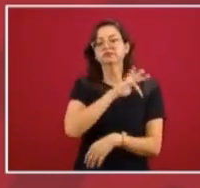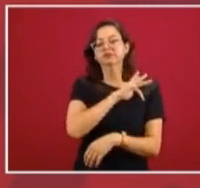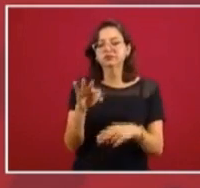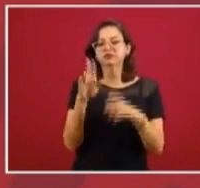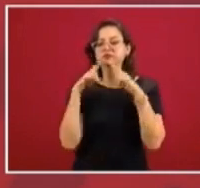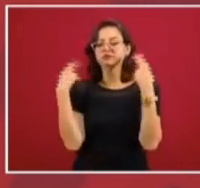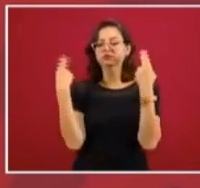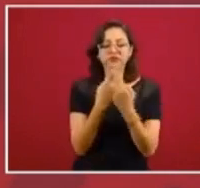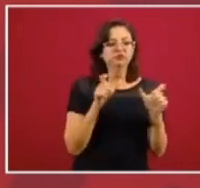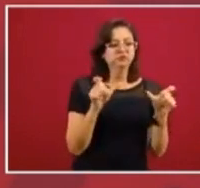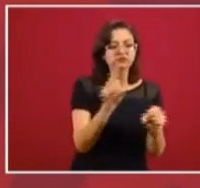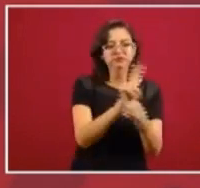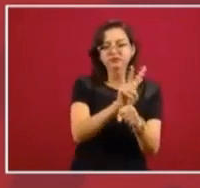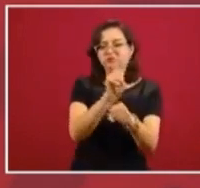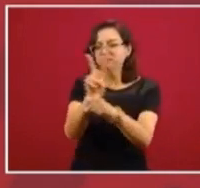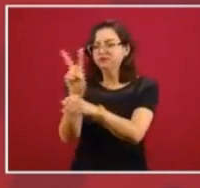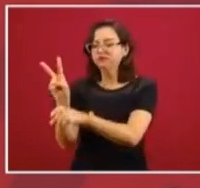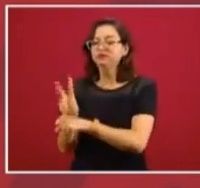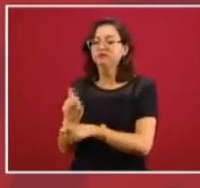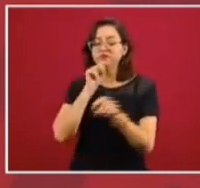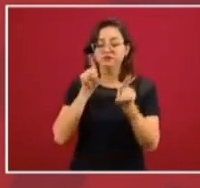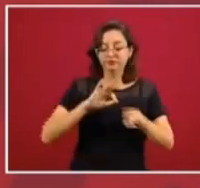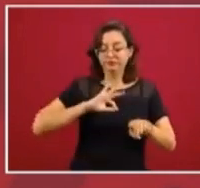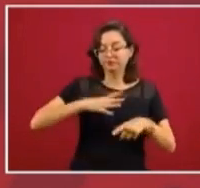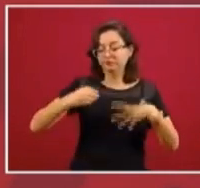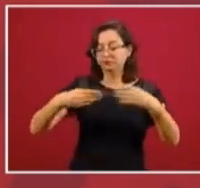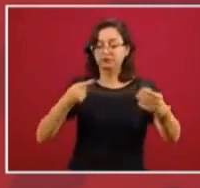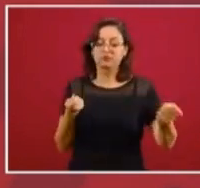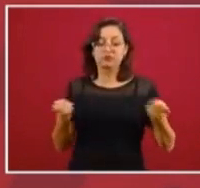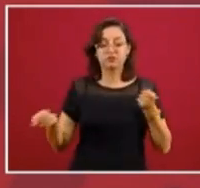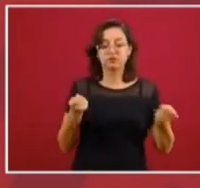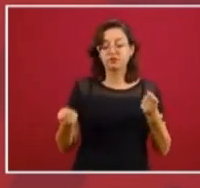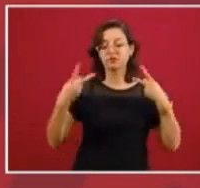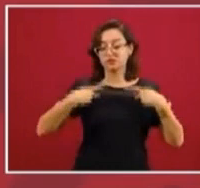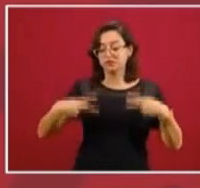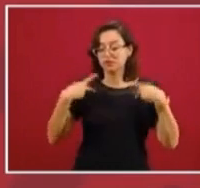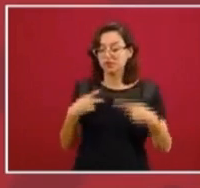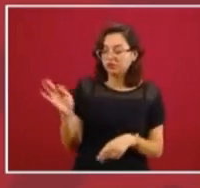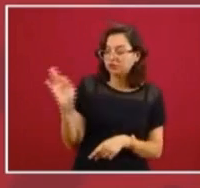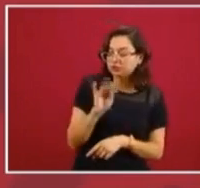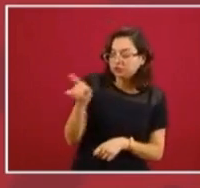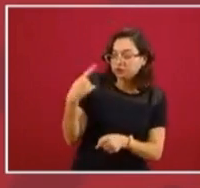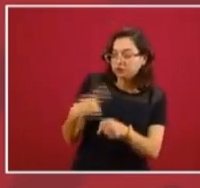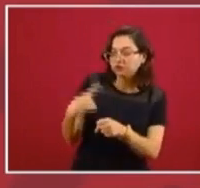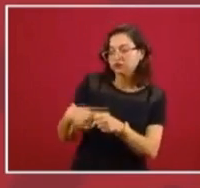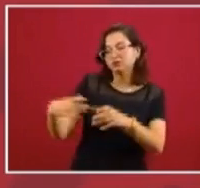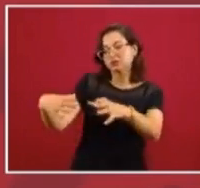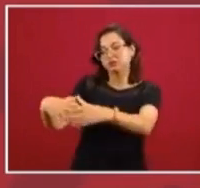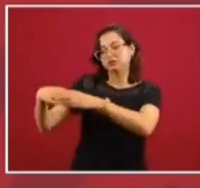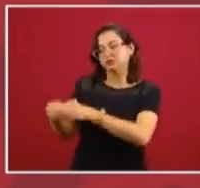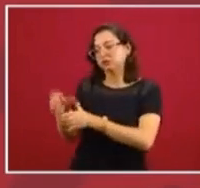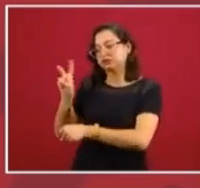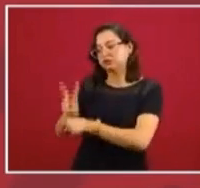filtros relevantes, la contención centrada en personas, centrada en casos sospechosos, propia de la fase